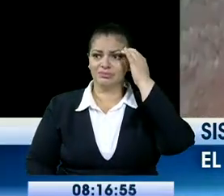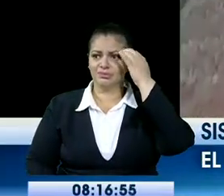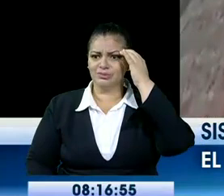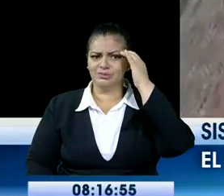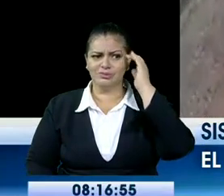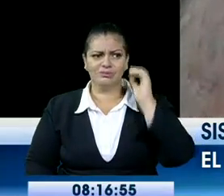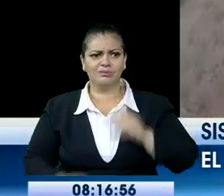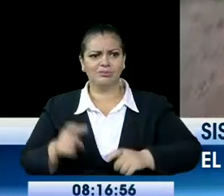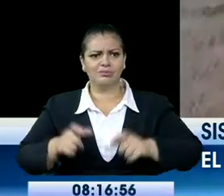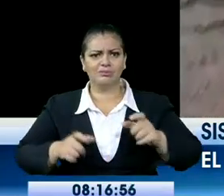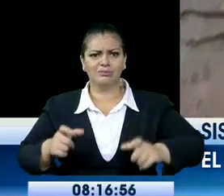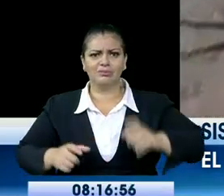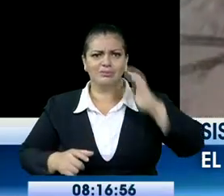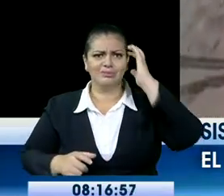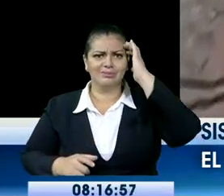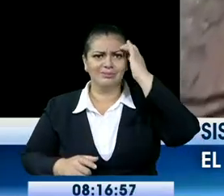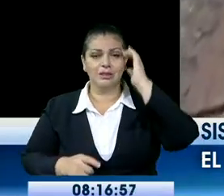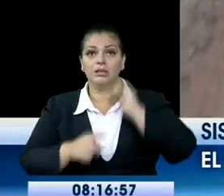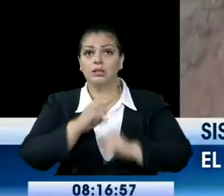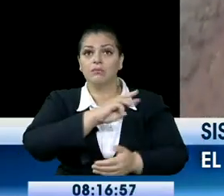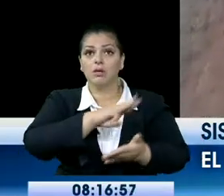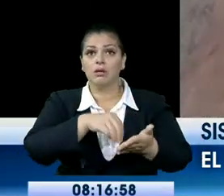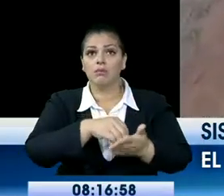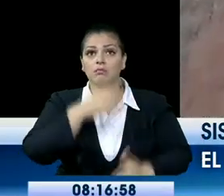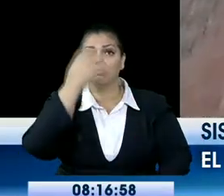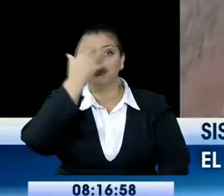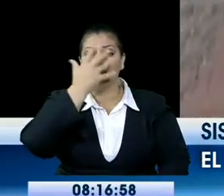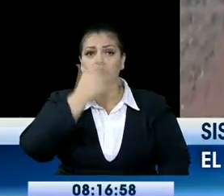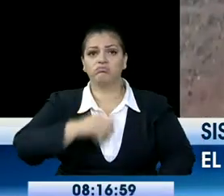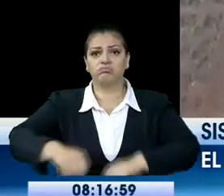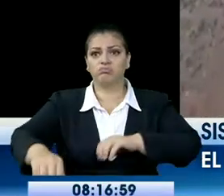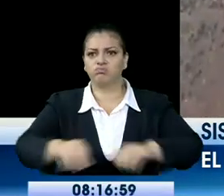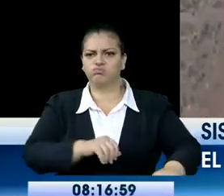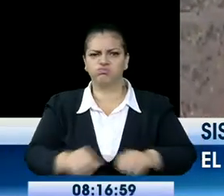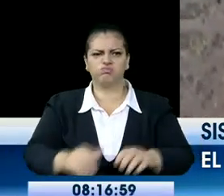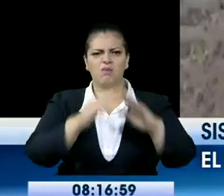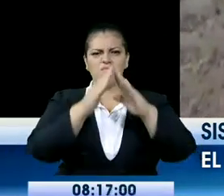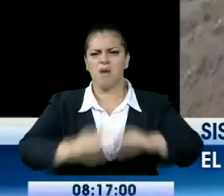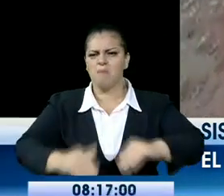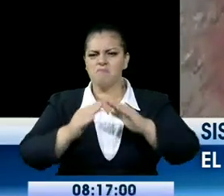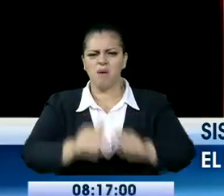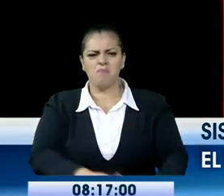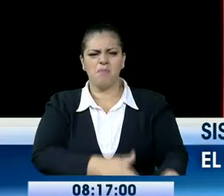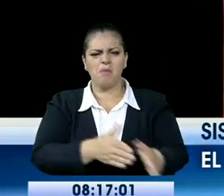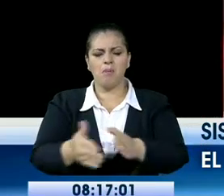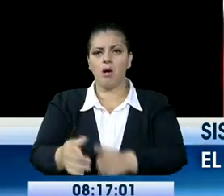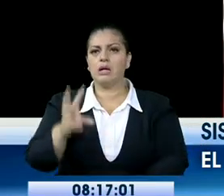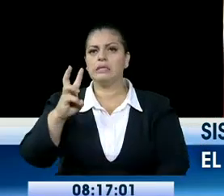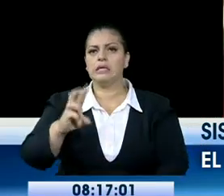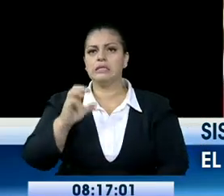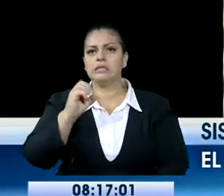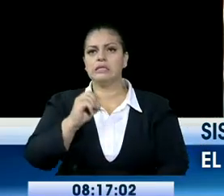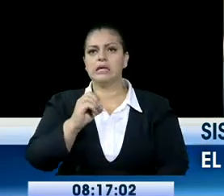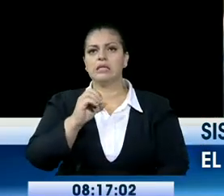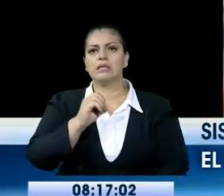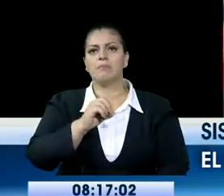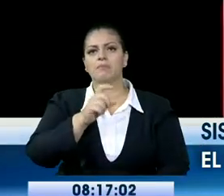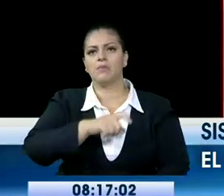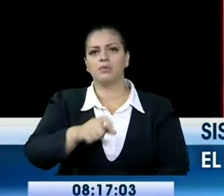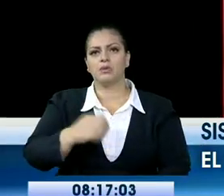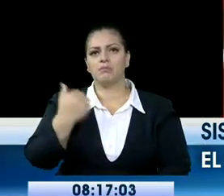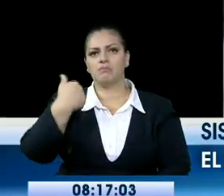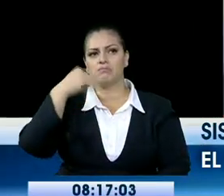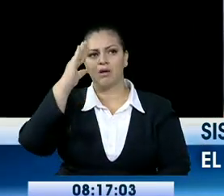atroz, más de 600 personas perdieron la vida. Mira cómo han quedado, ¿verdad? Esa es una de las carreteras en México. Esto en Cuernavaca, ¿verdad? Hay